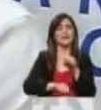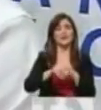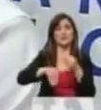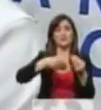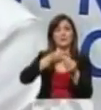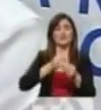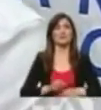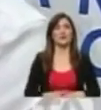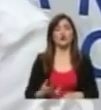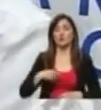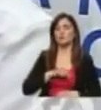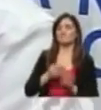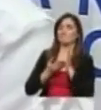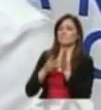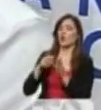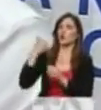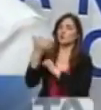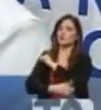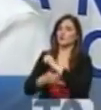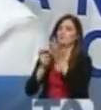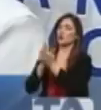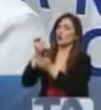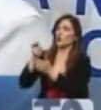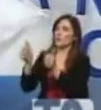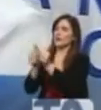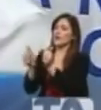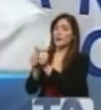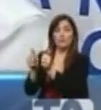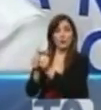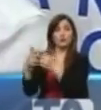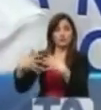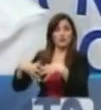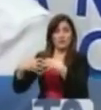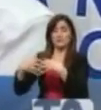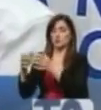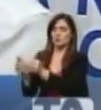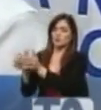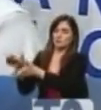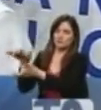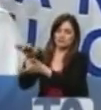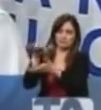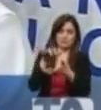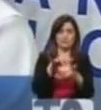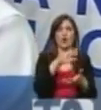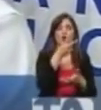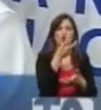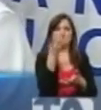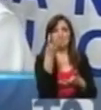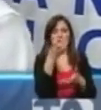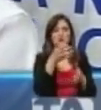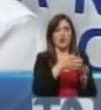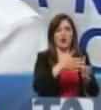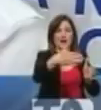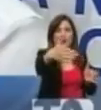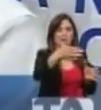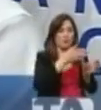La maquinaria que estamos importando, como cadena productiva me refiero, está dividida entre 12 y 14 contenedores, cada uno de